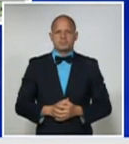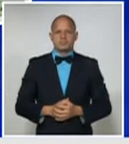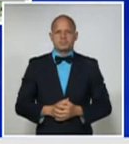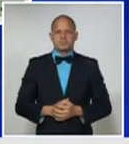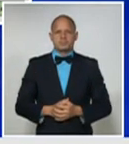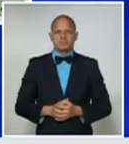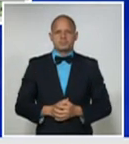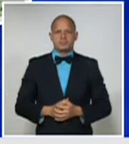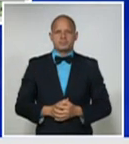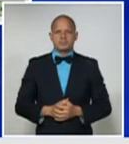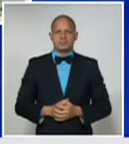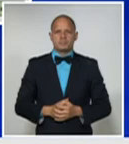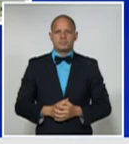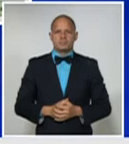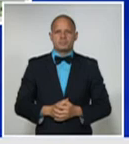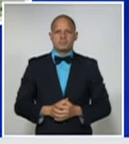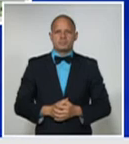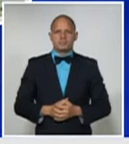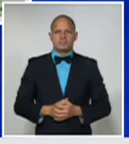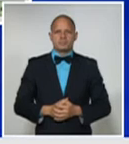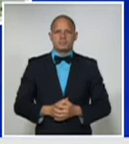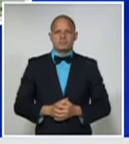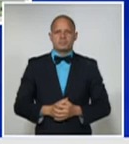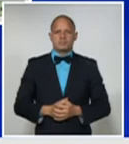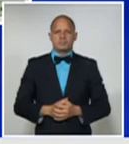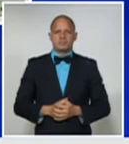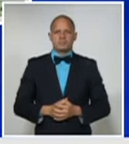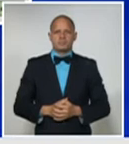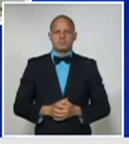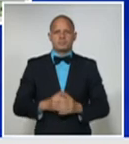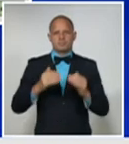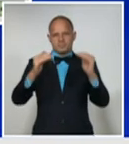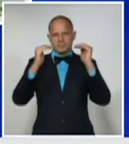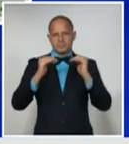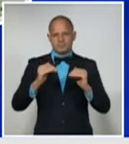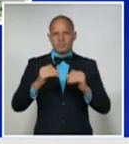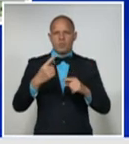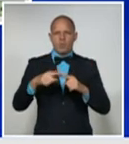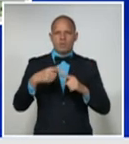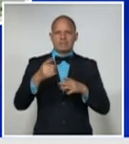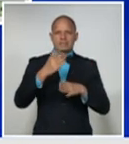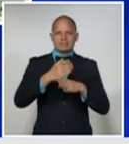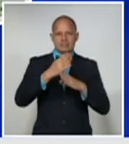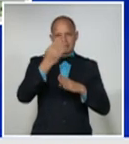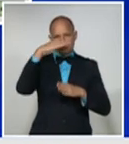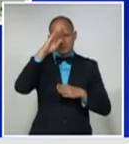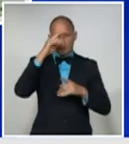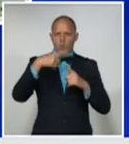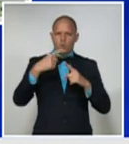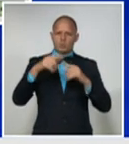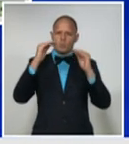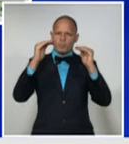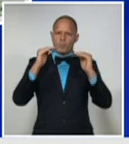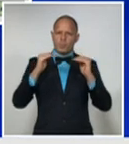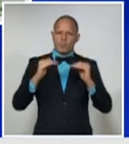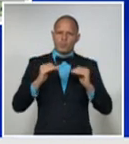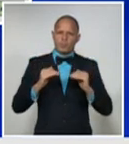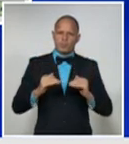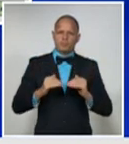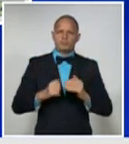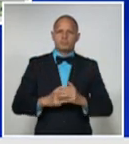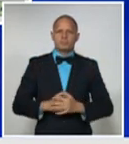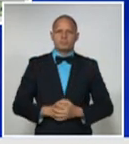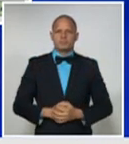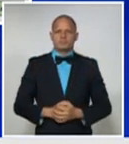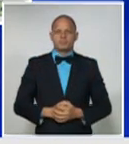país. Le sigue Santiago de Cuba, que estaba en otra posición, ya está en el cuarto lugar, con